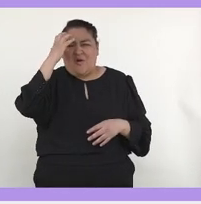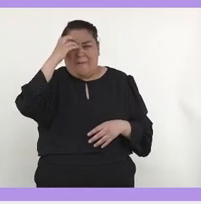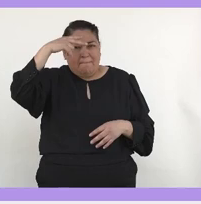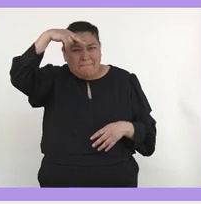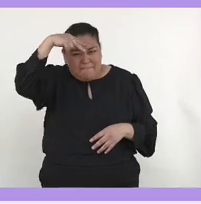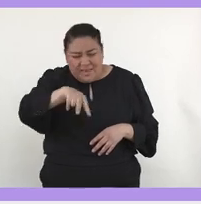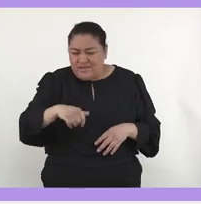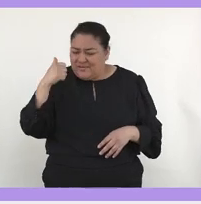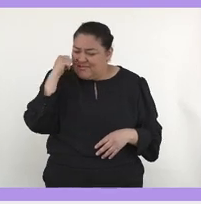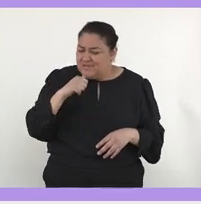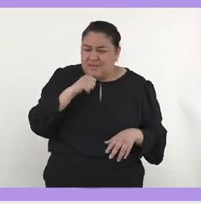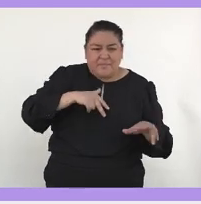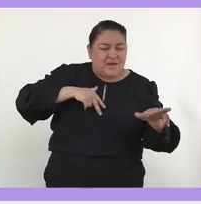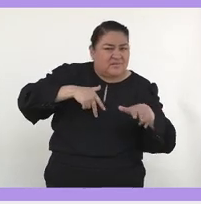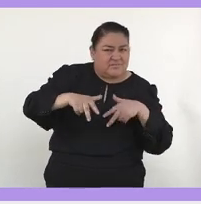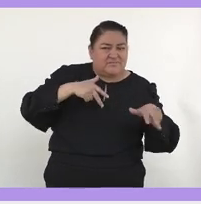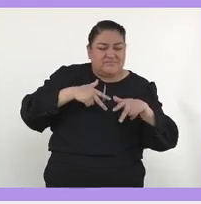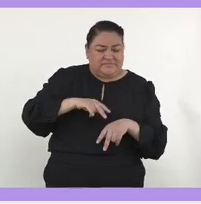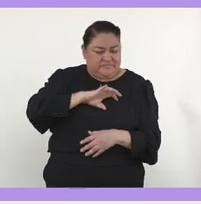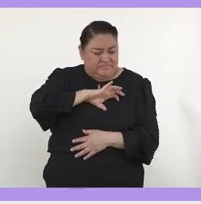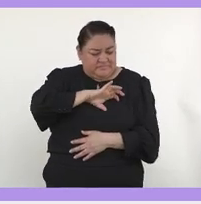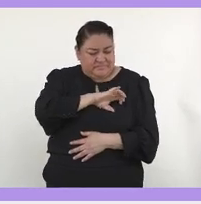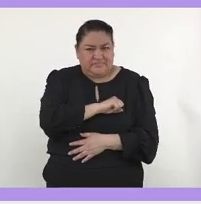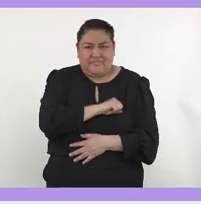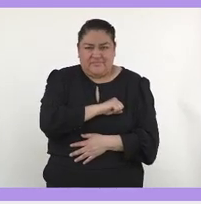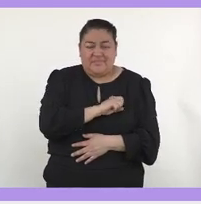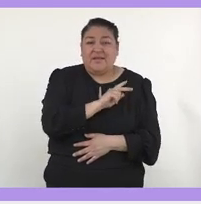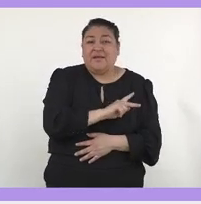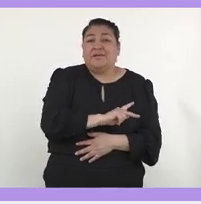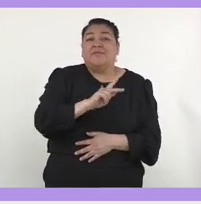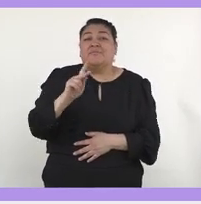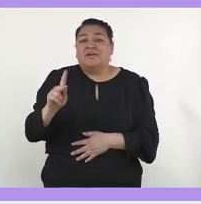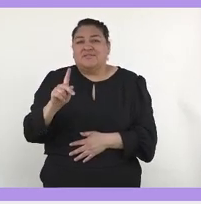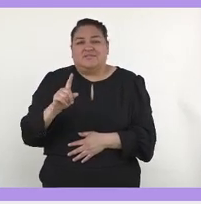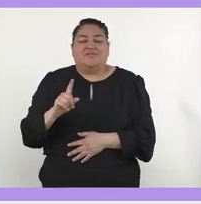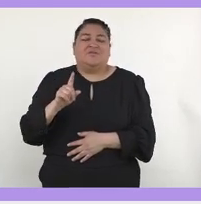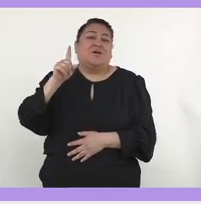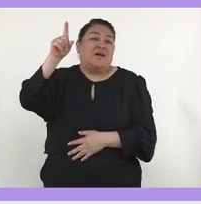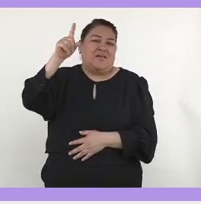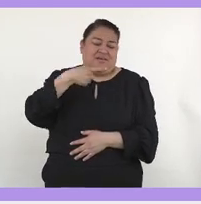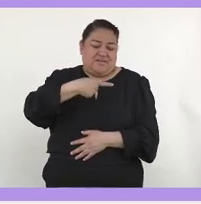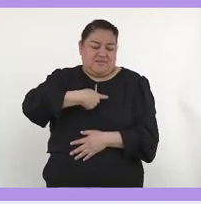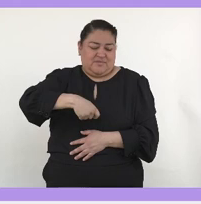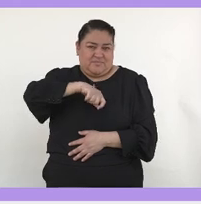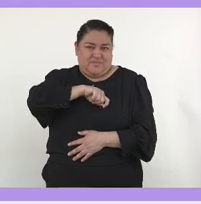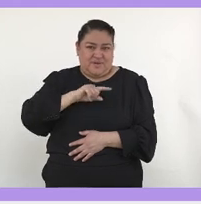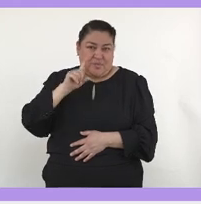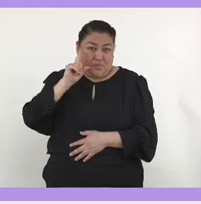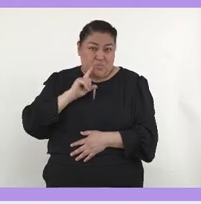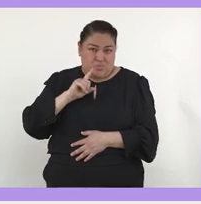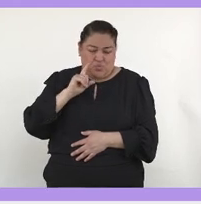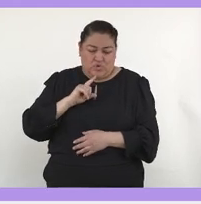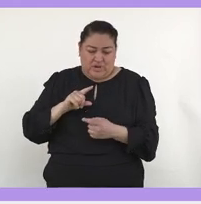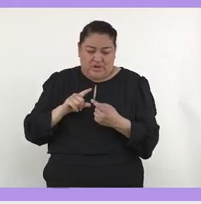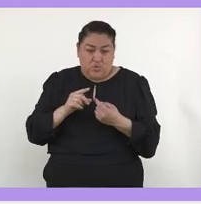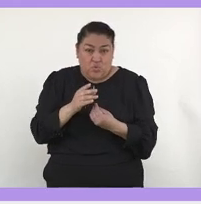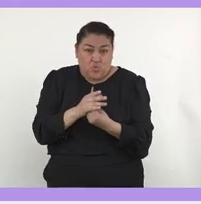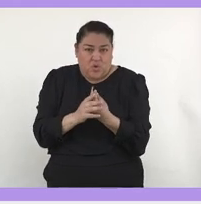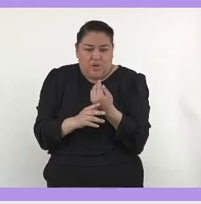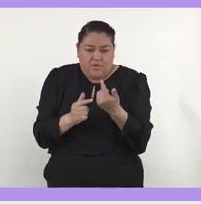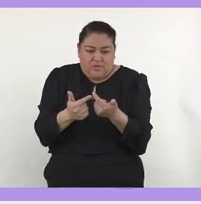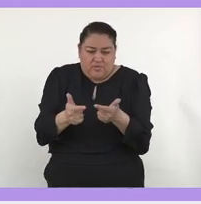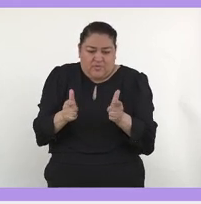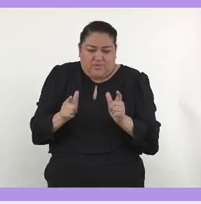pienso que tiene bastante similitudes a la evolución del fútbol femenil en España sinceramente en España estuve